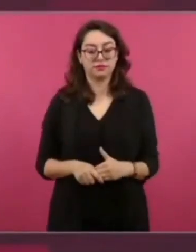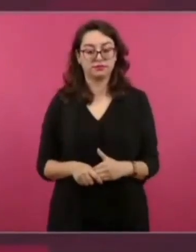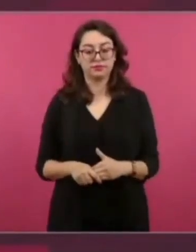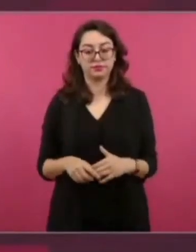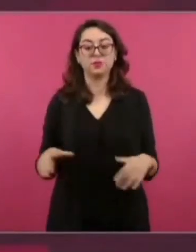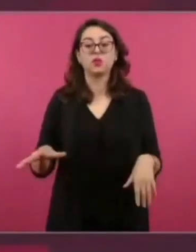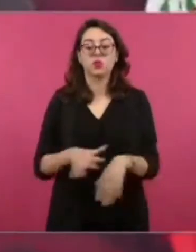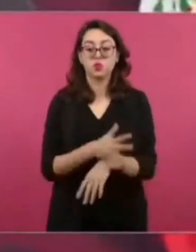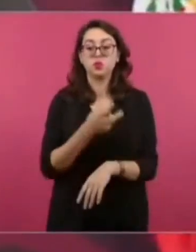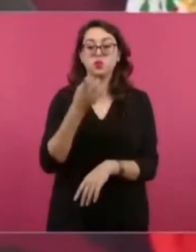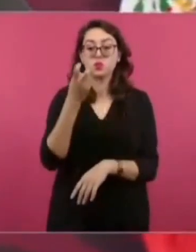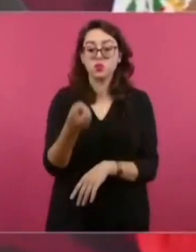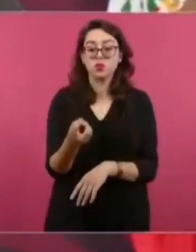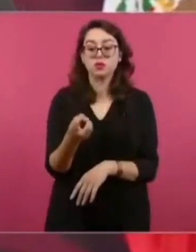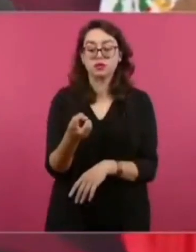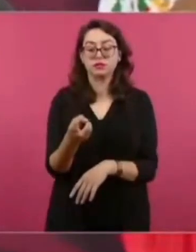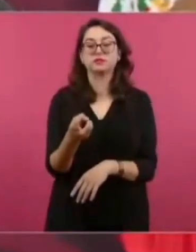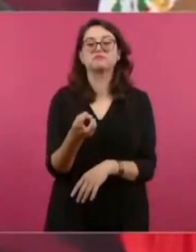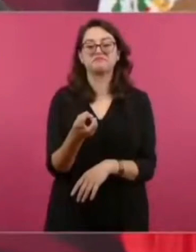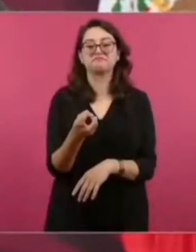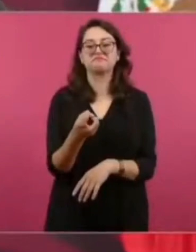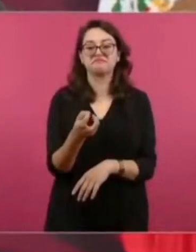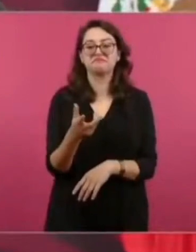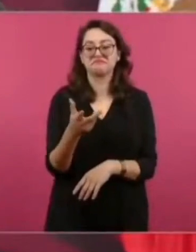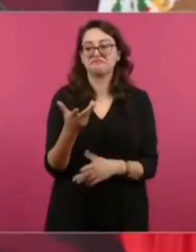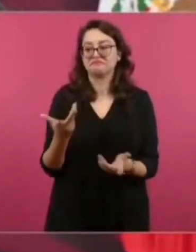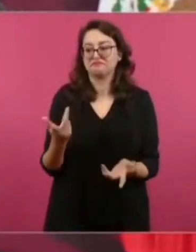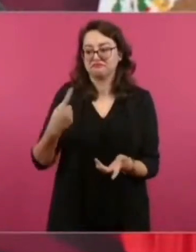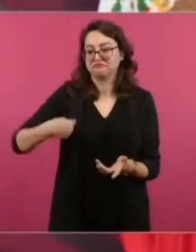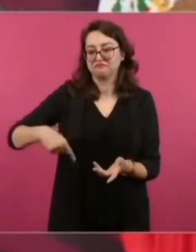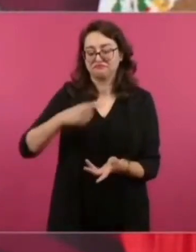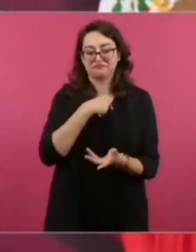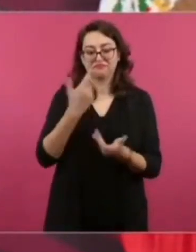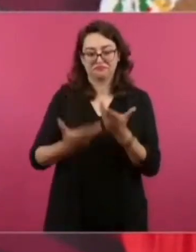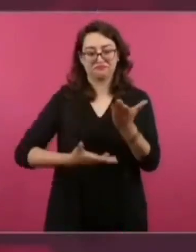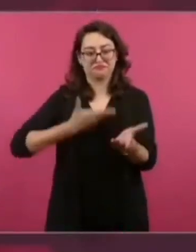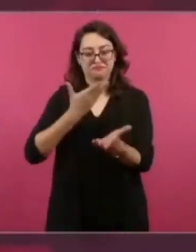Entonces, por eso funcionó nuestro modelo.